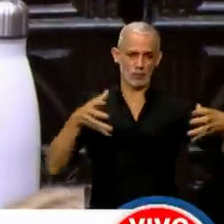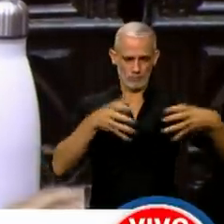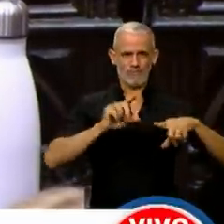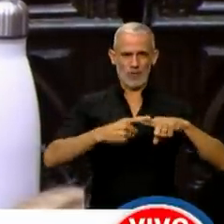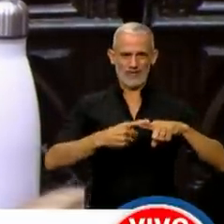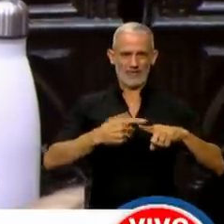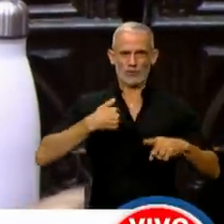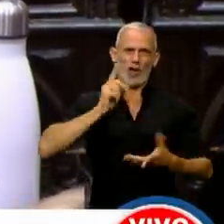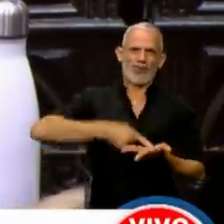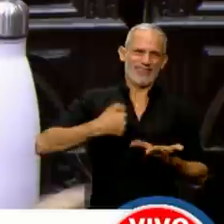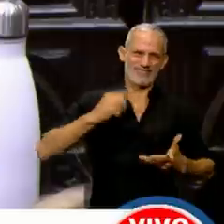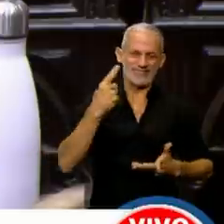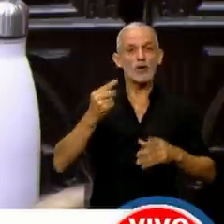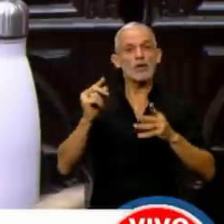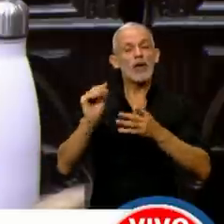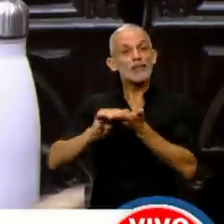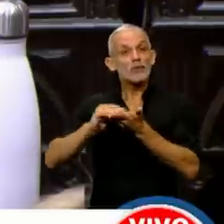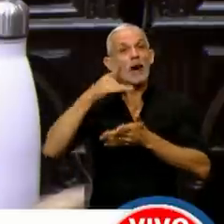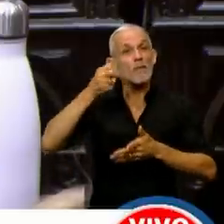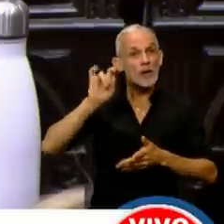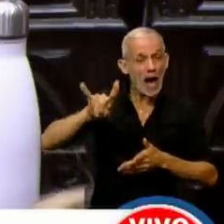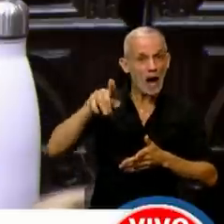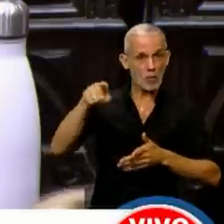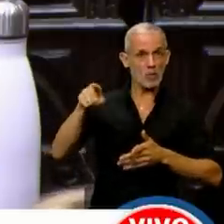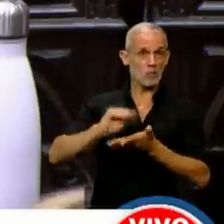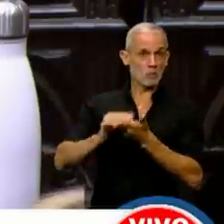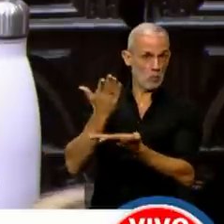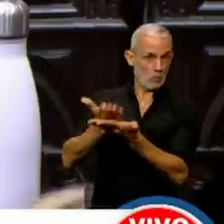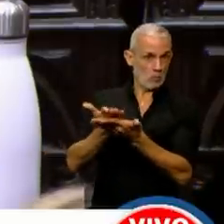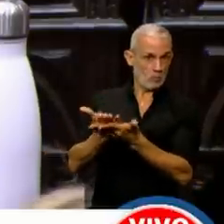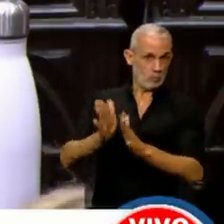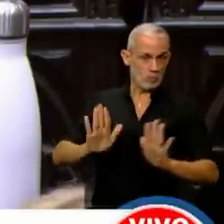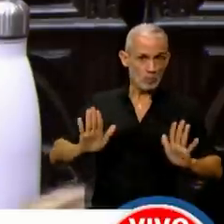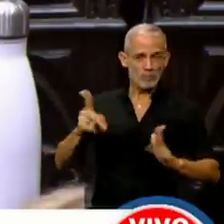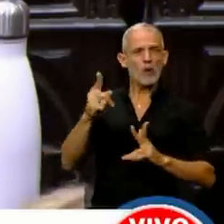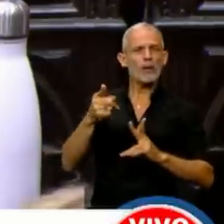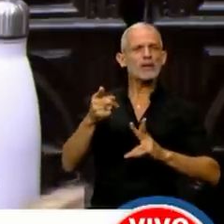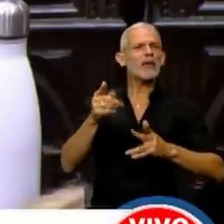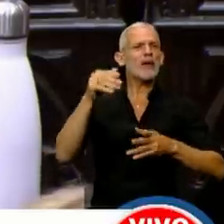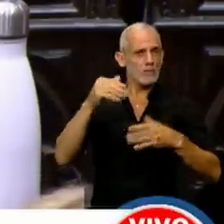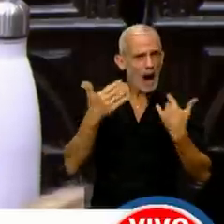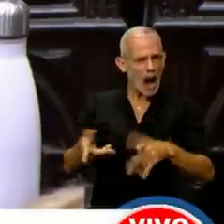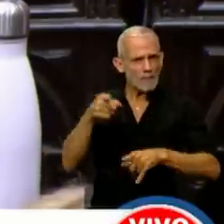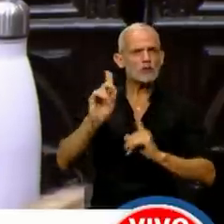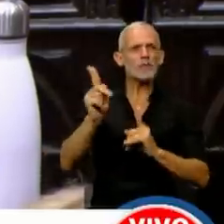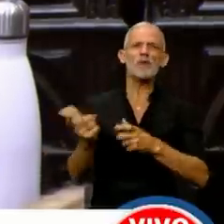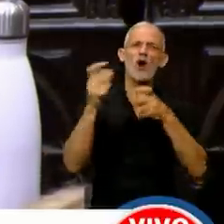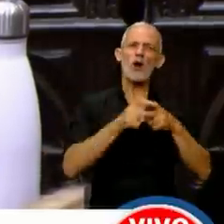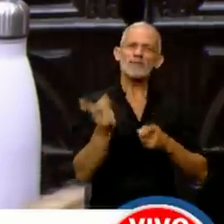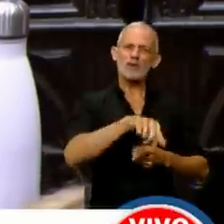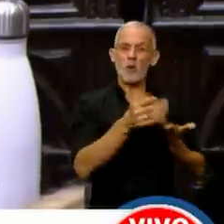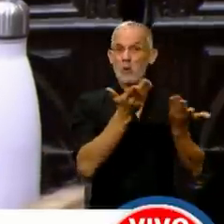y la diputada moreau en nombre del bloque hizo la propuesta de acompañar el pase a comisión